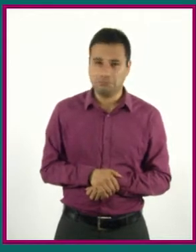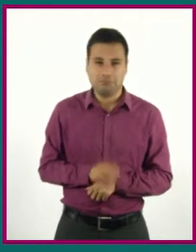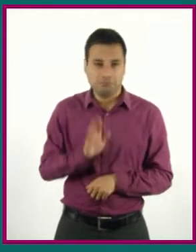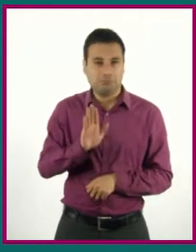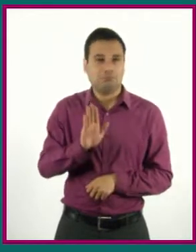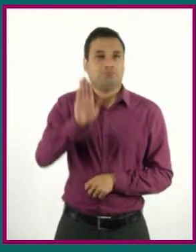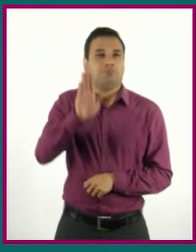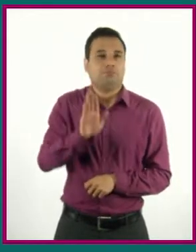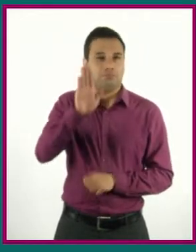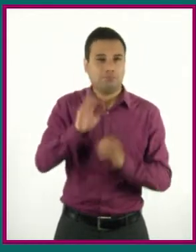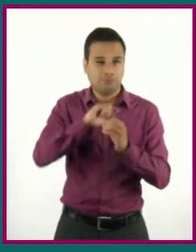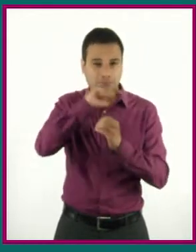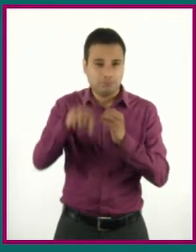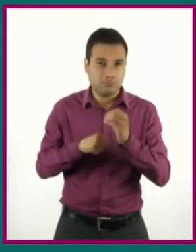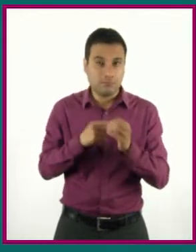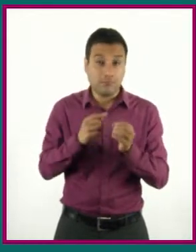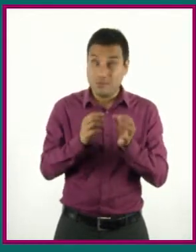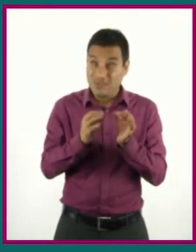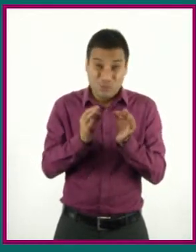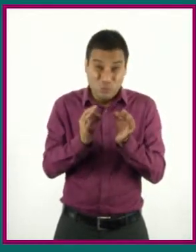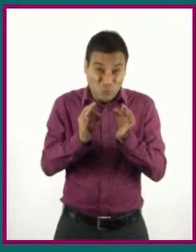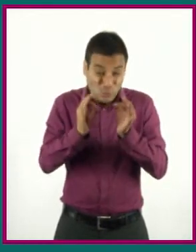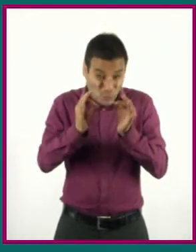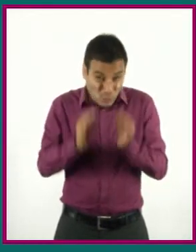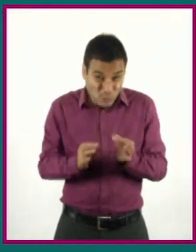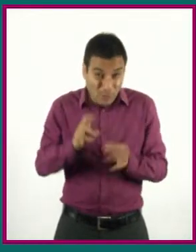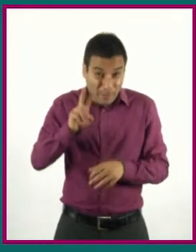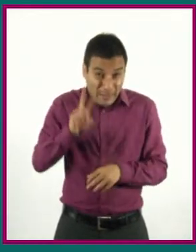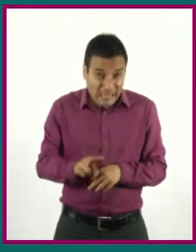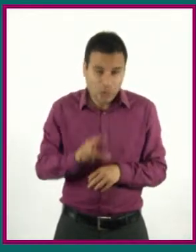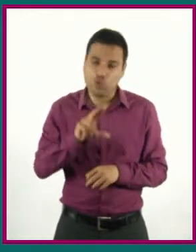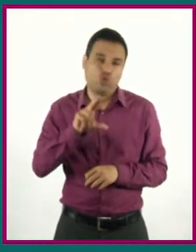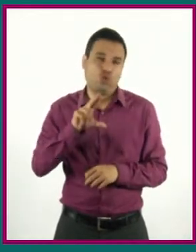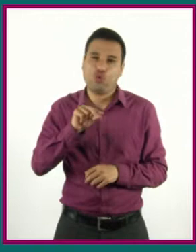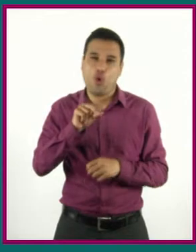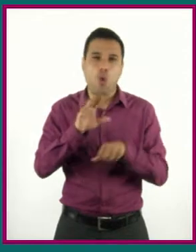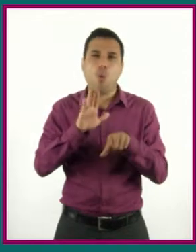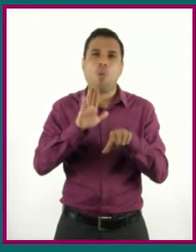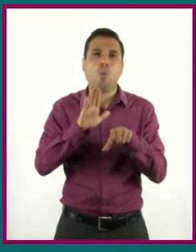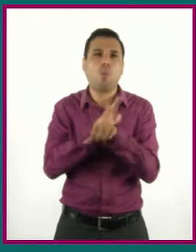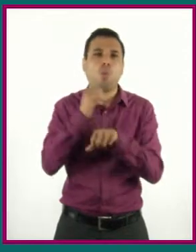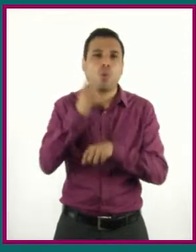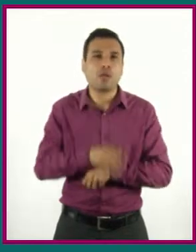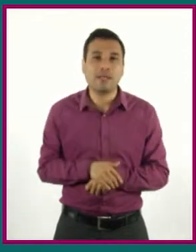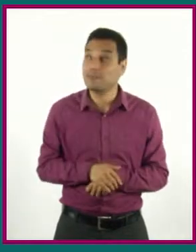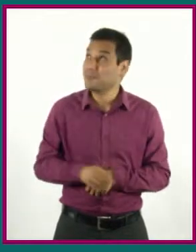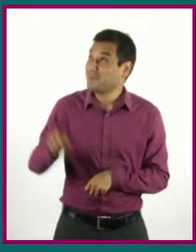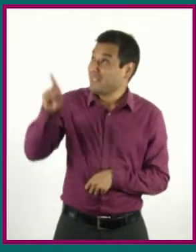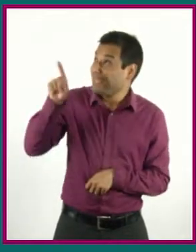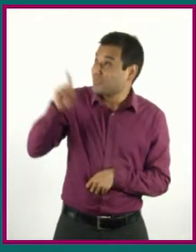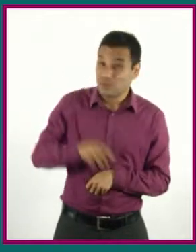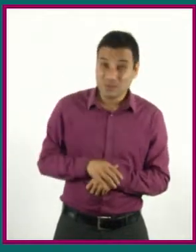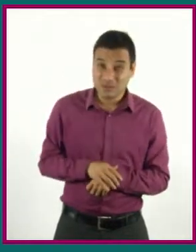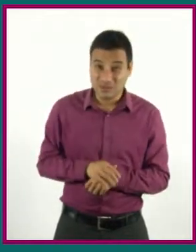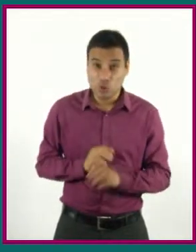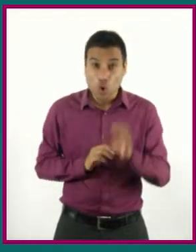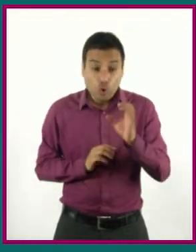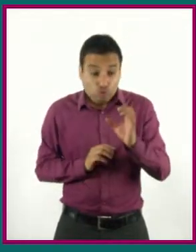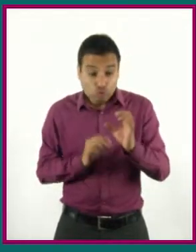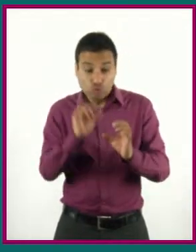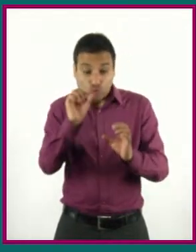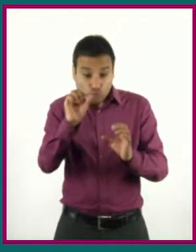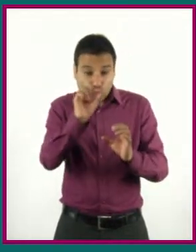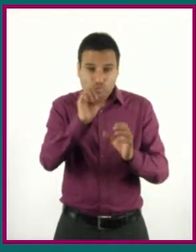un átomo, no son del todo adecuados, ya que en realidad el tamaño de estas partículas con respecto al átomo es